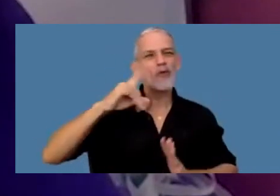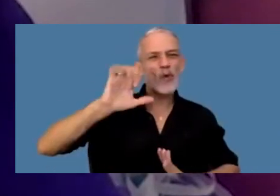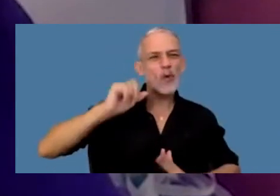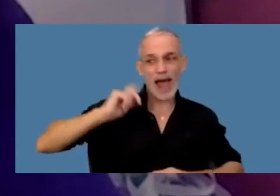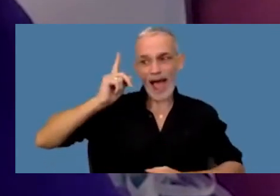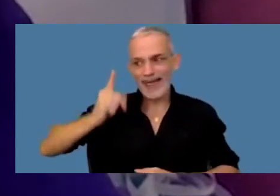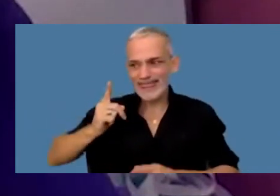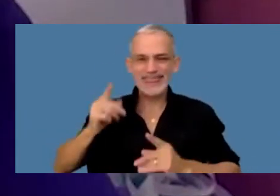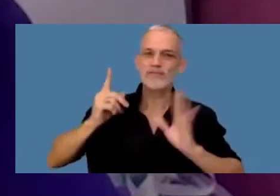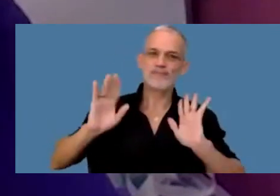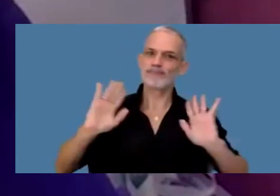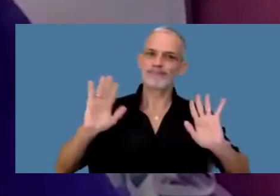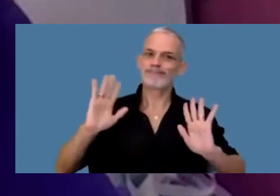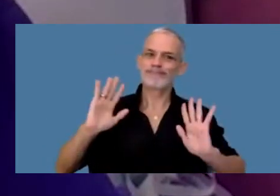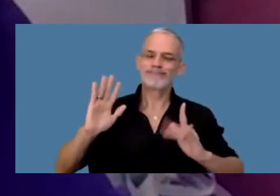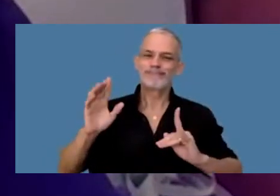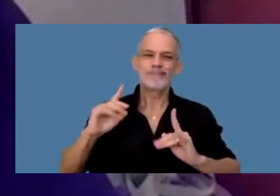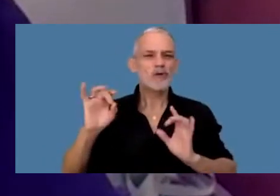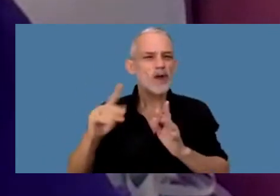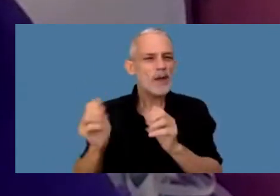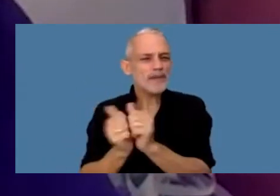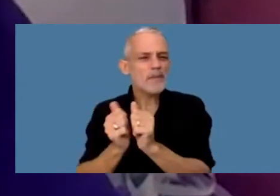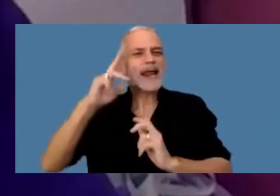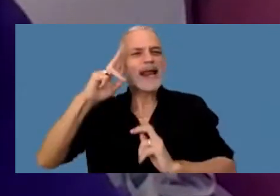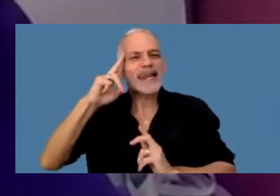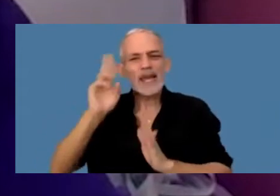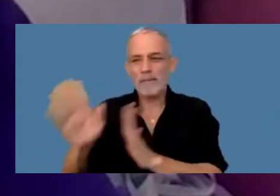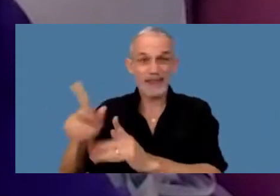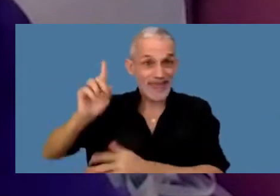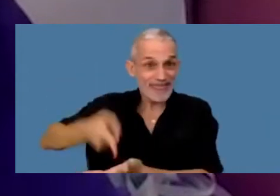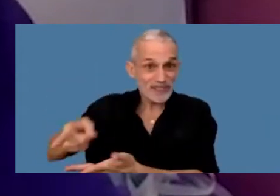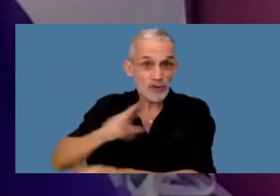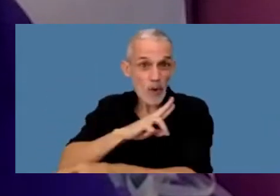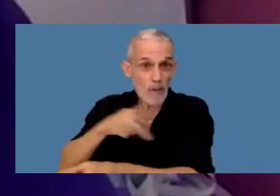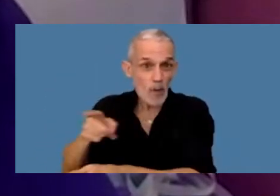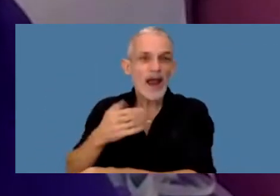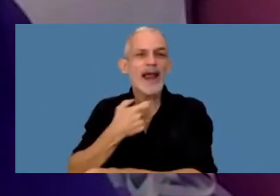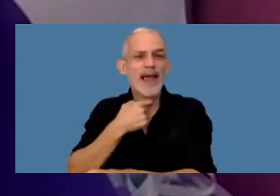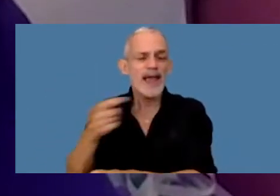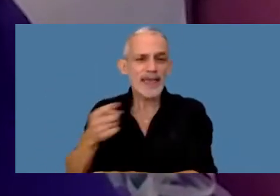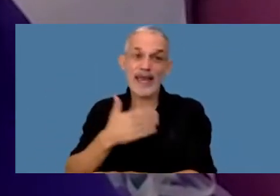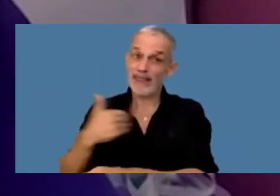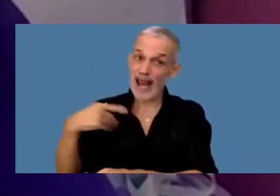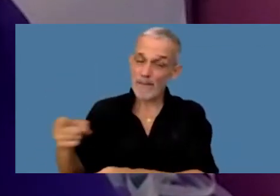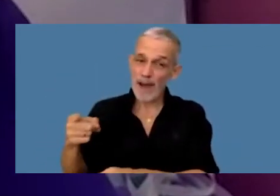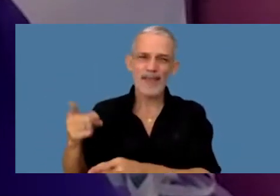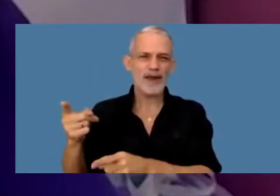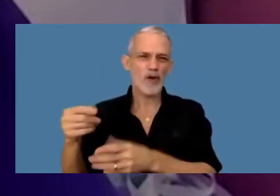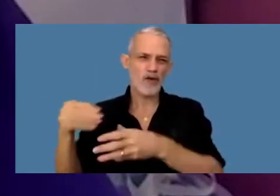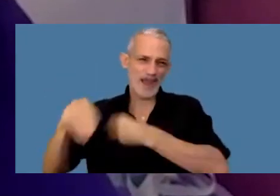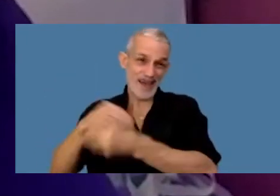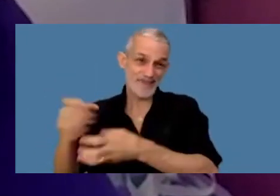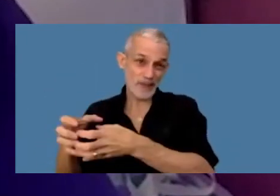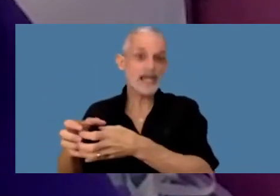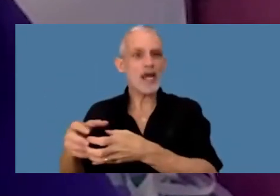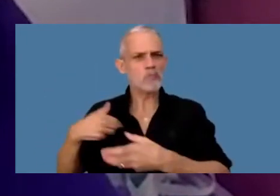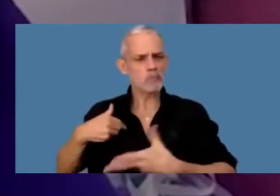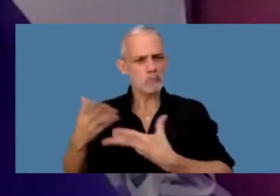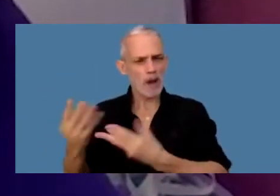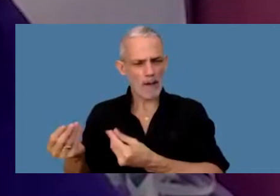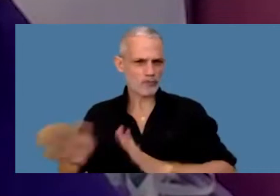que, bueno, eso es más o menos, someramente, lo que tratamos de hacer